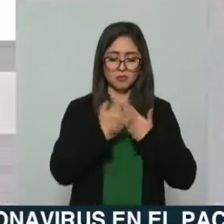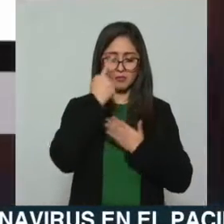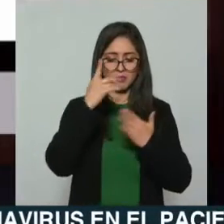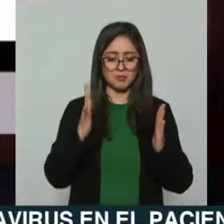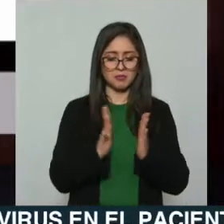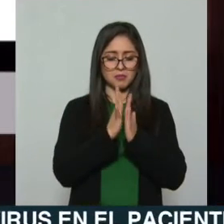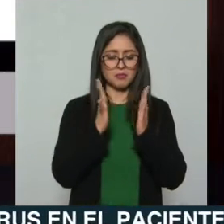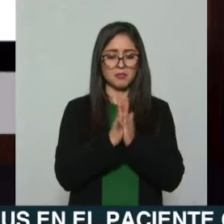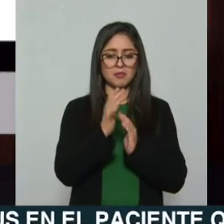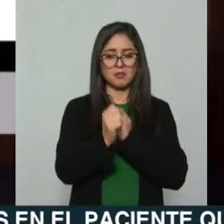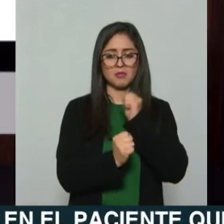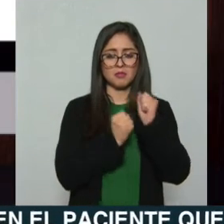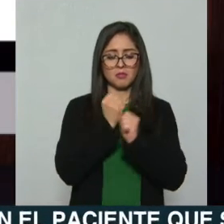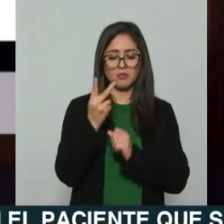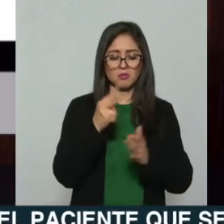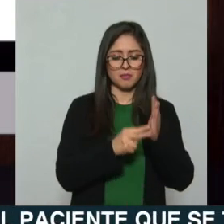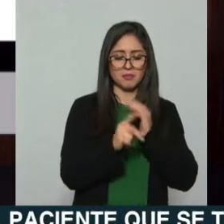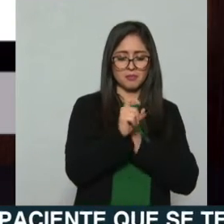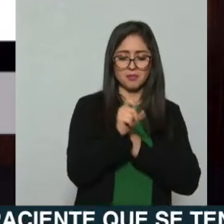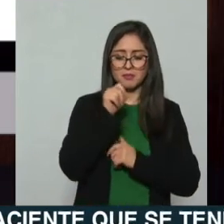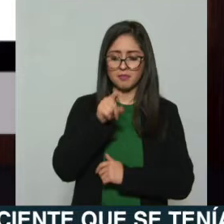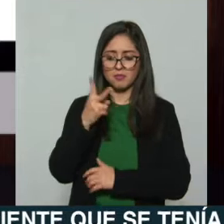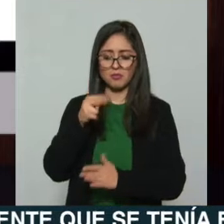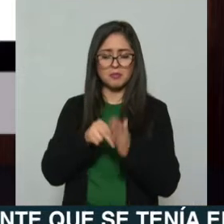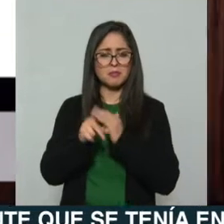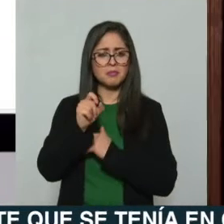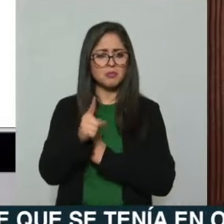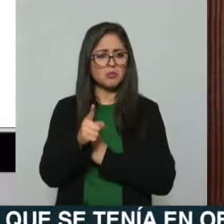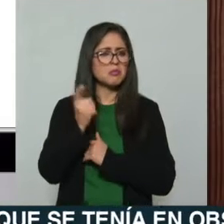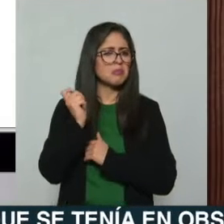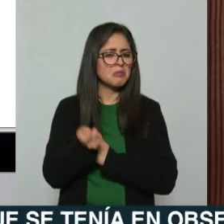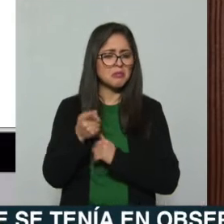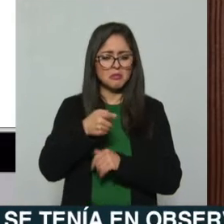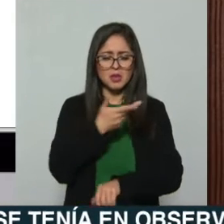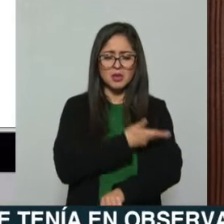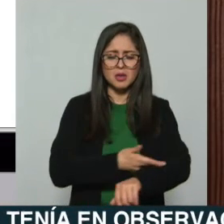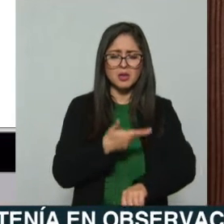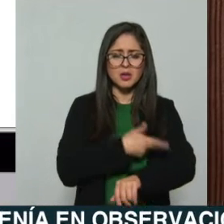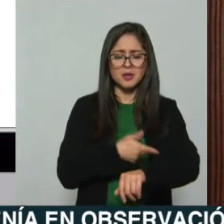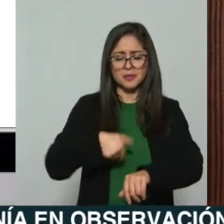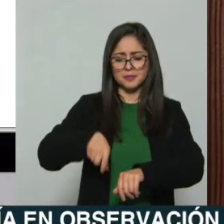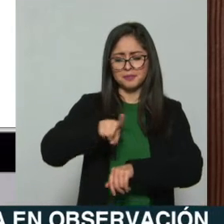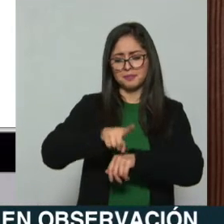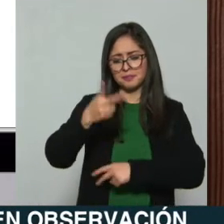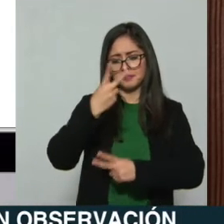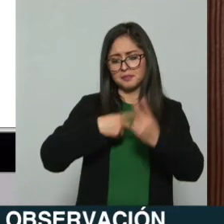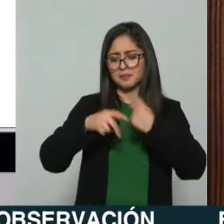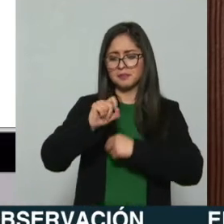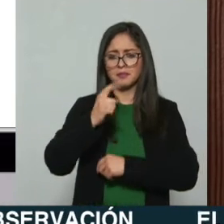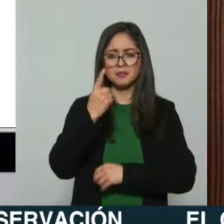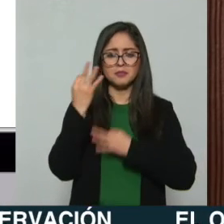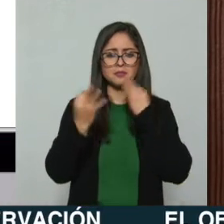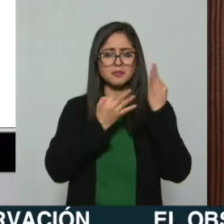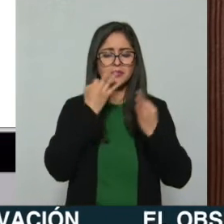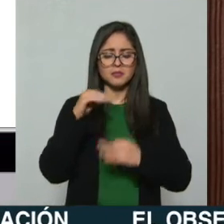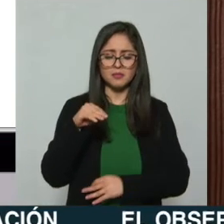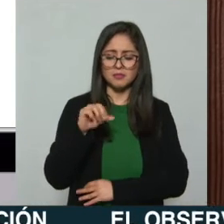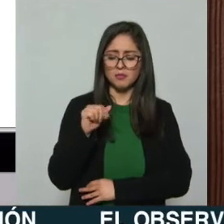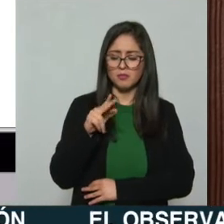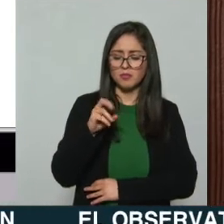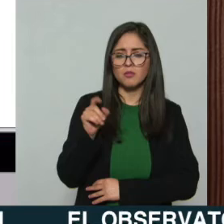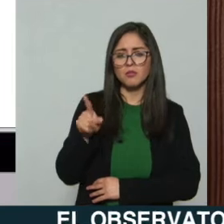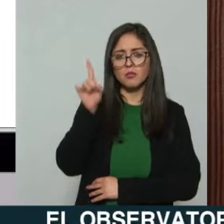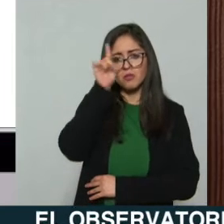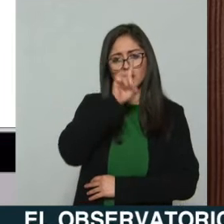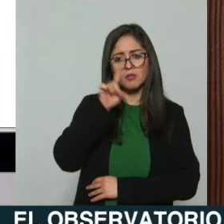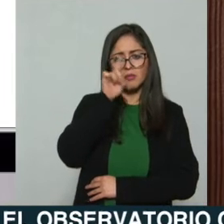participativo 2020 y 2021. Para explicarnos qué sigue en este proceso, hoy nos acompaña en el estudio de 21 Noticias Mauricio Huesca, él es consejero